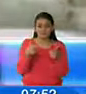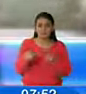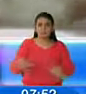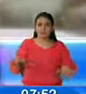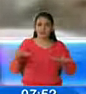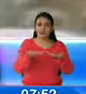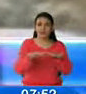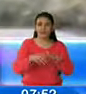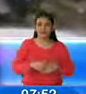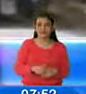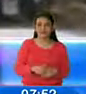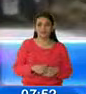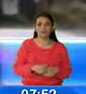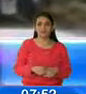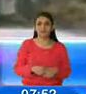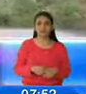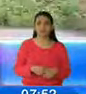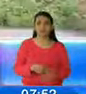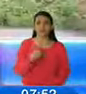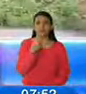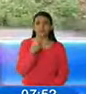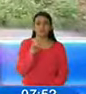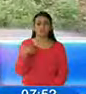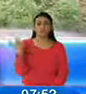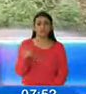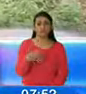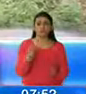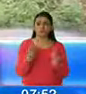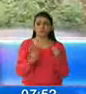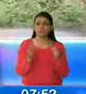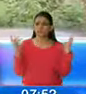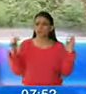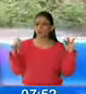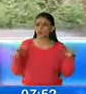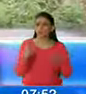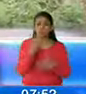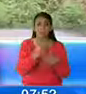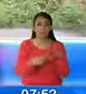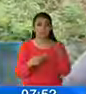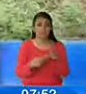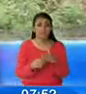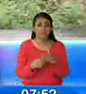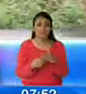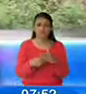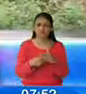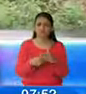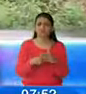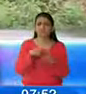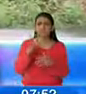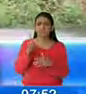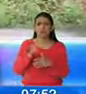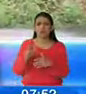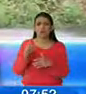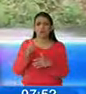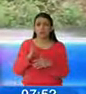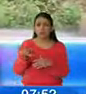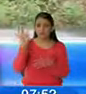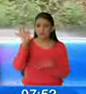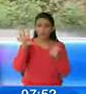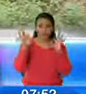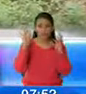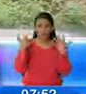esta zona subtropical. Sí, esto es descubierto por personas humildes, por personas de Saruma mismo, son descubiertos que han